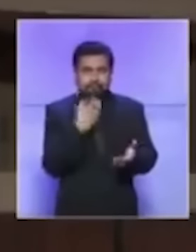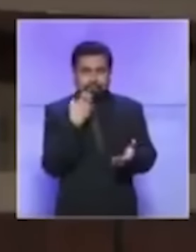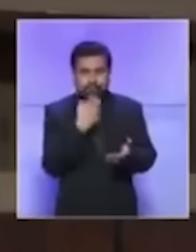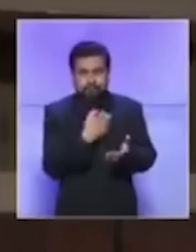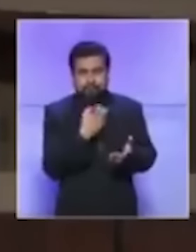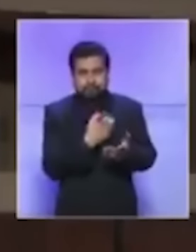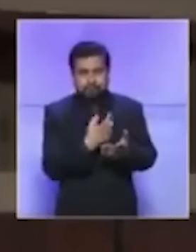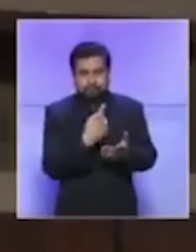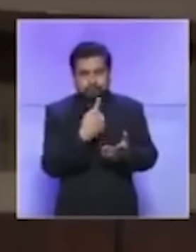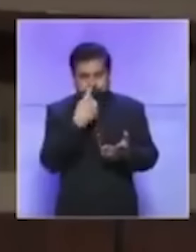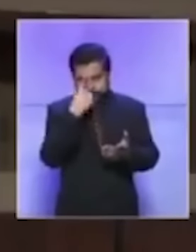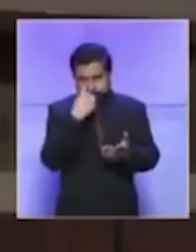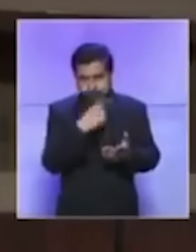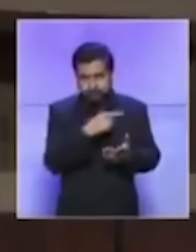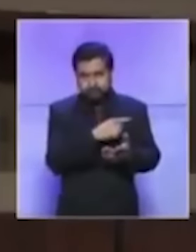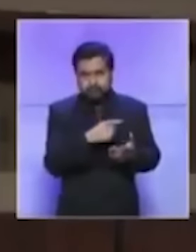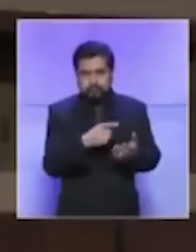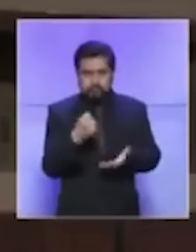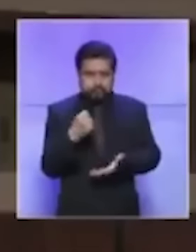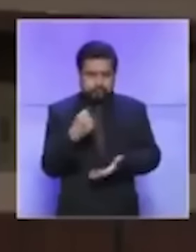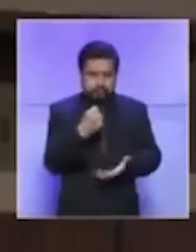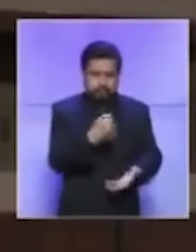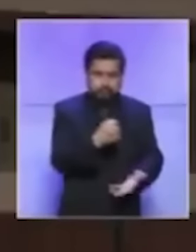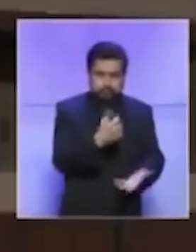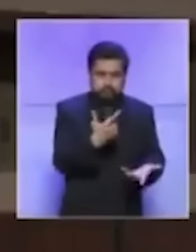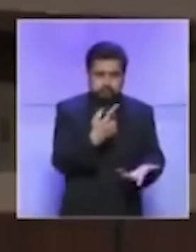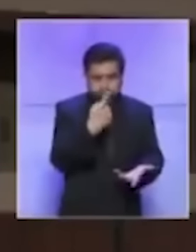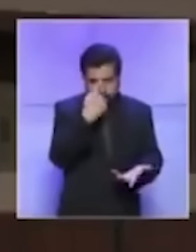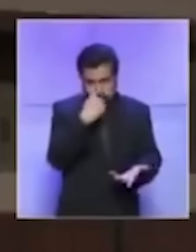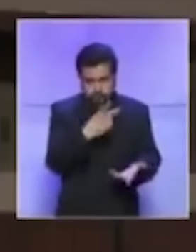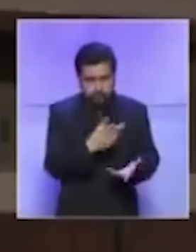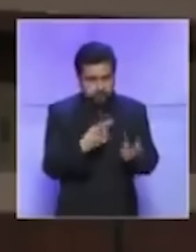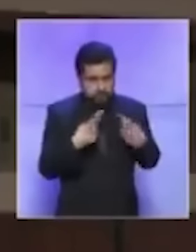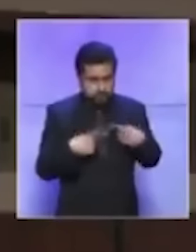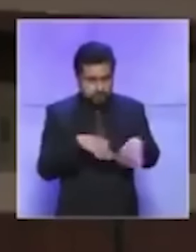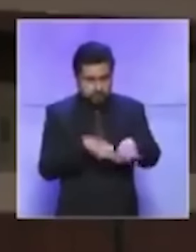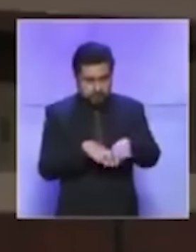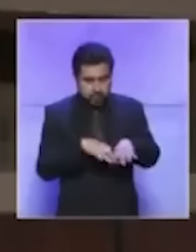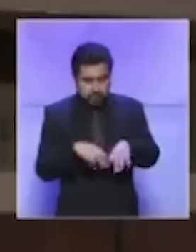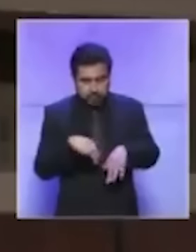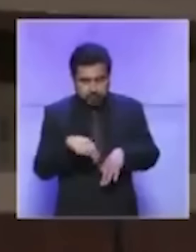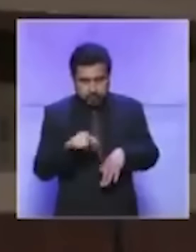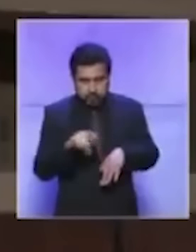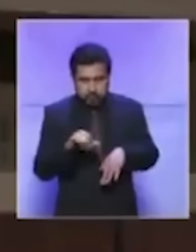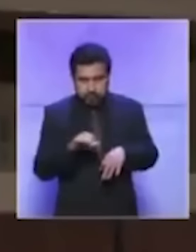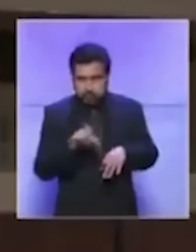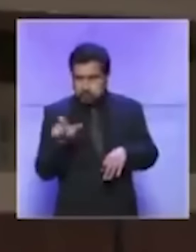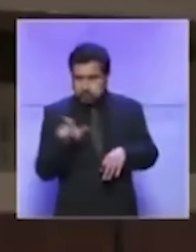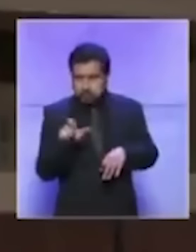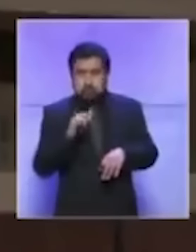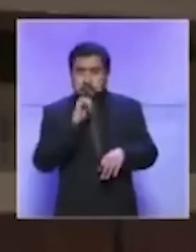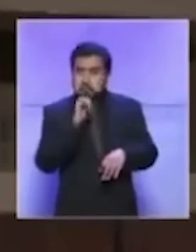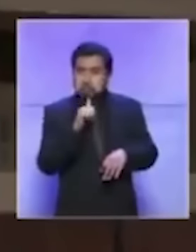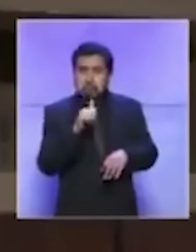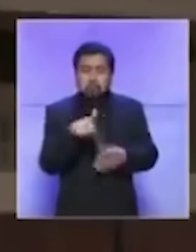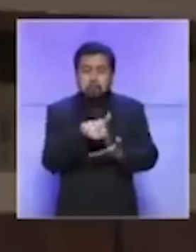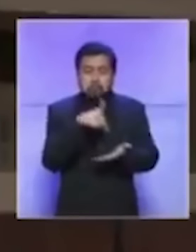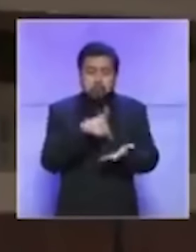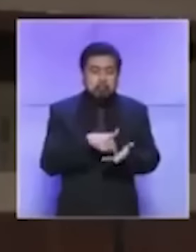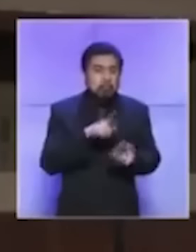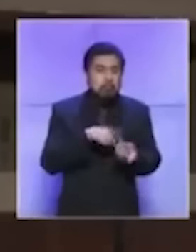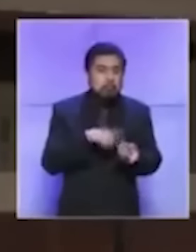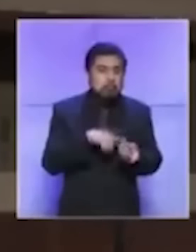presunto condicionamiento de los recursos para la liquidación del personal de Notimex, ni el lugar en donde este se llevó a cabo,